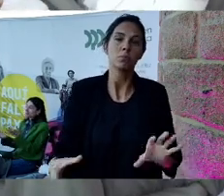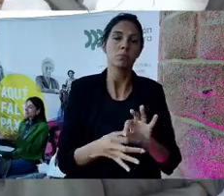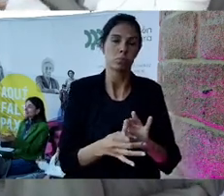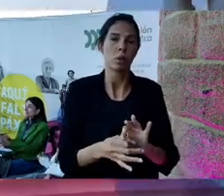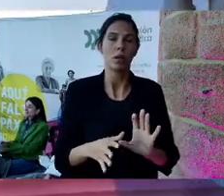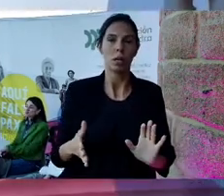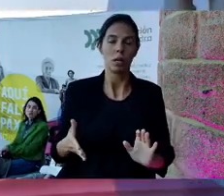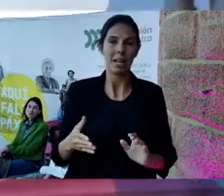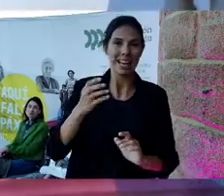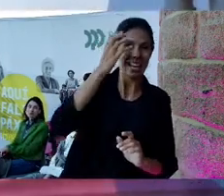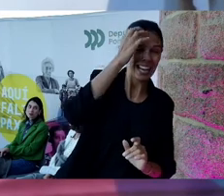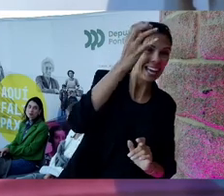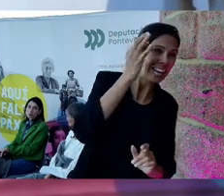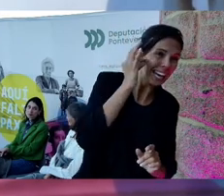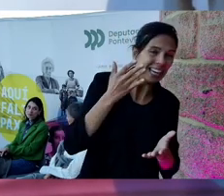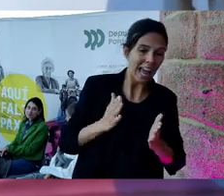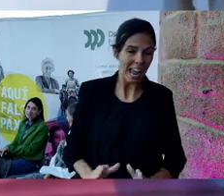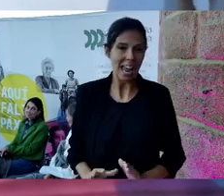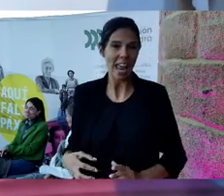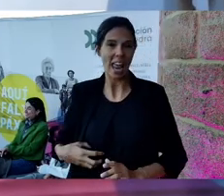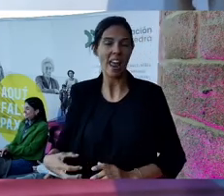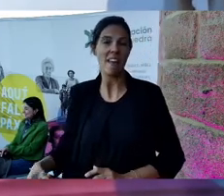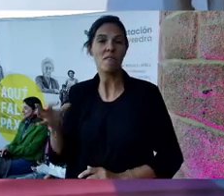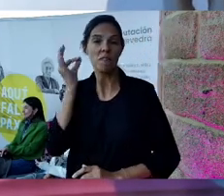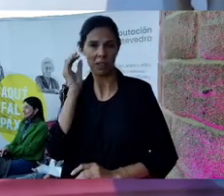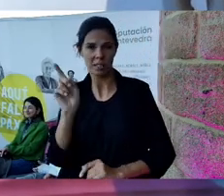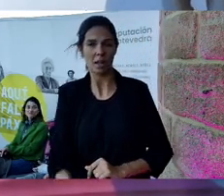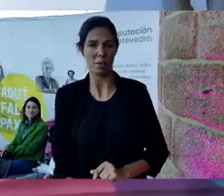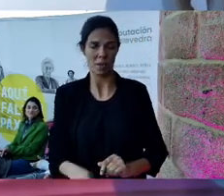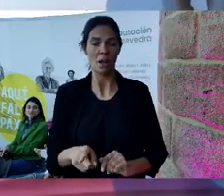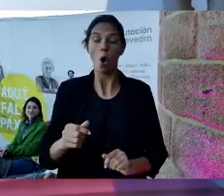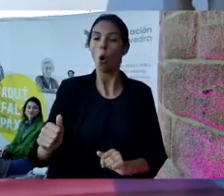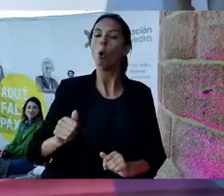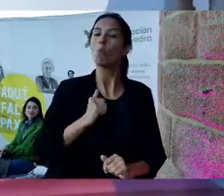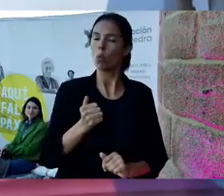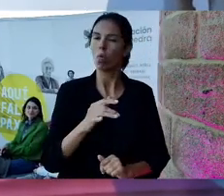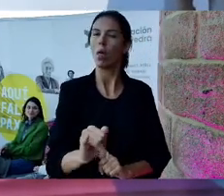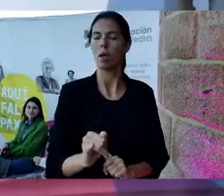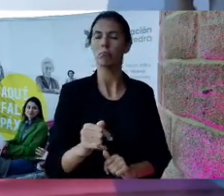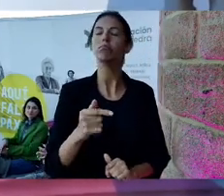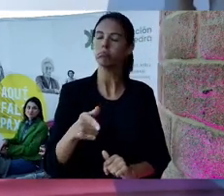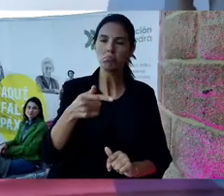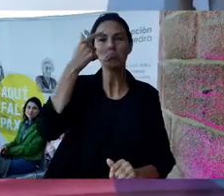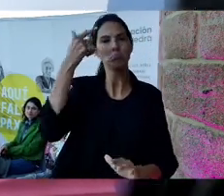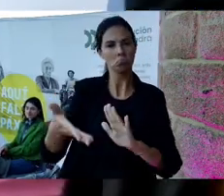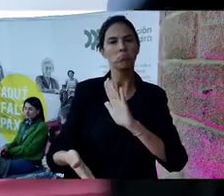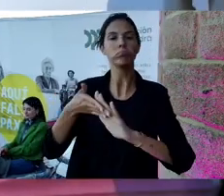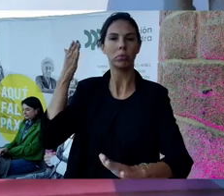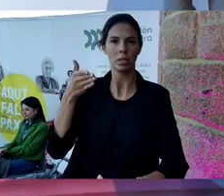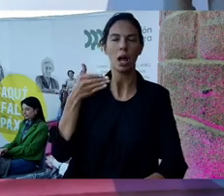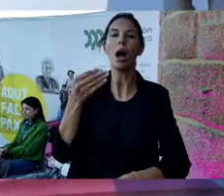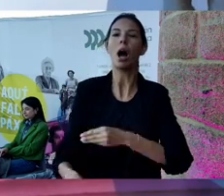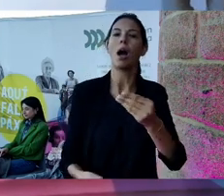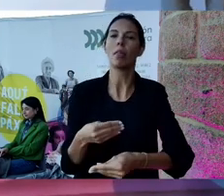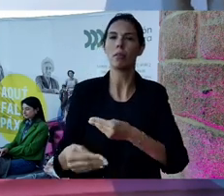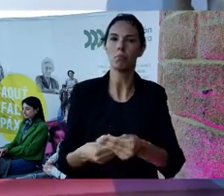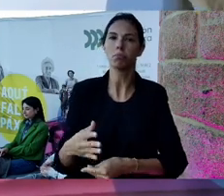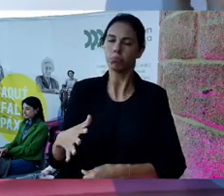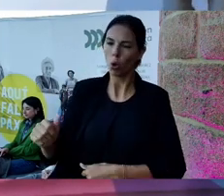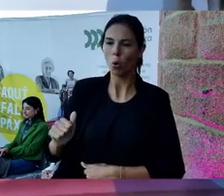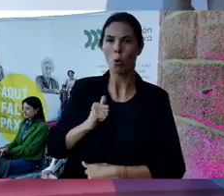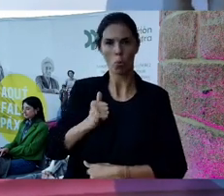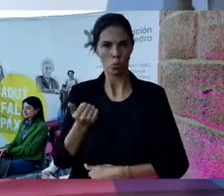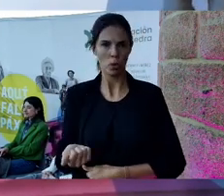tanto, también. Que se aúna la condición de infanta y reina sobre una reina. Sola persona. La única que tuvo la oportunidad y se atrevió